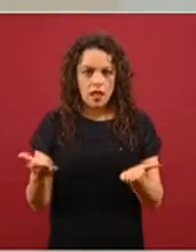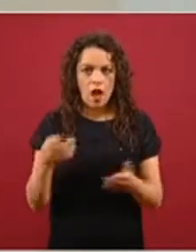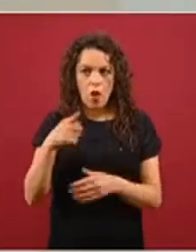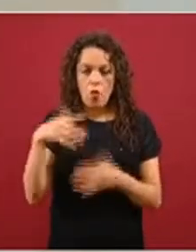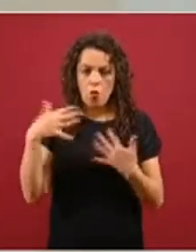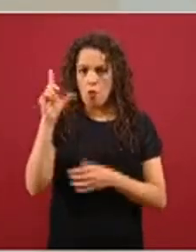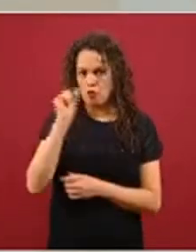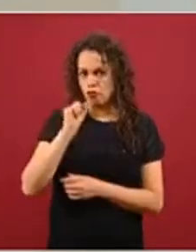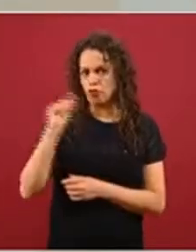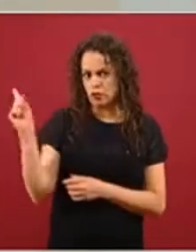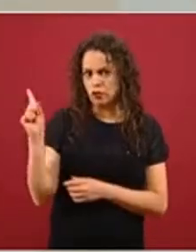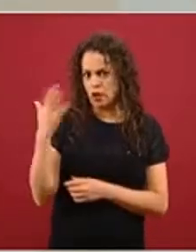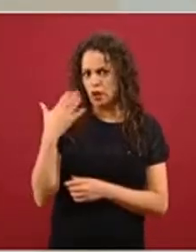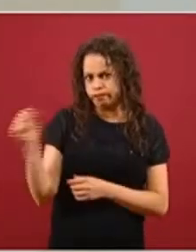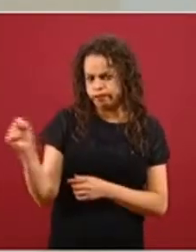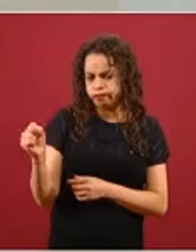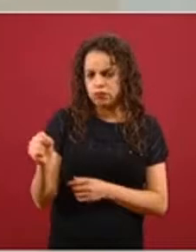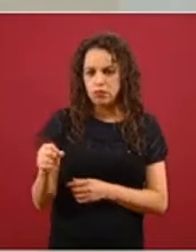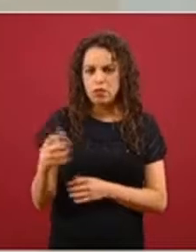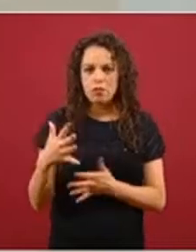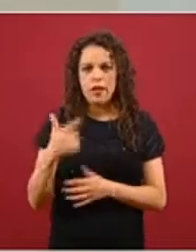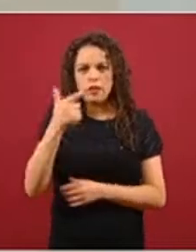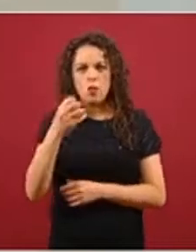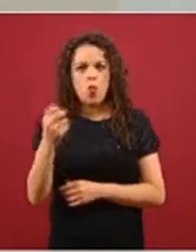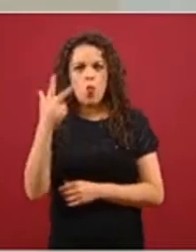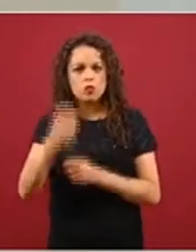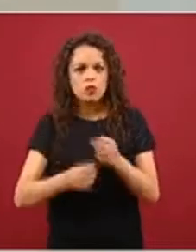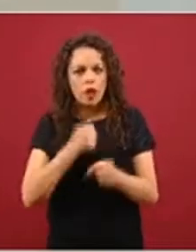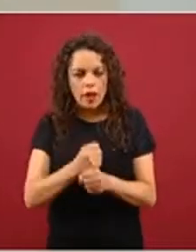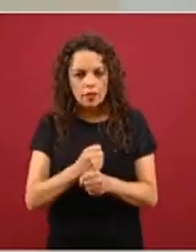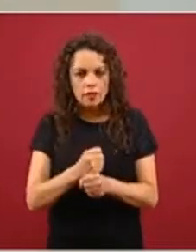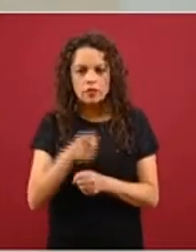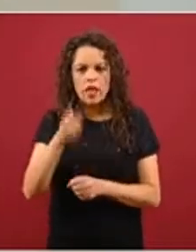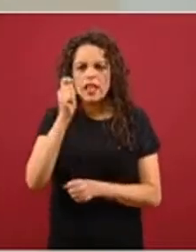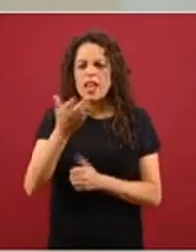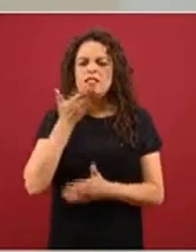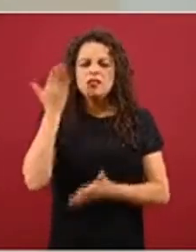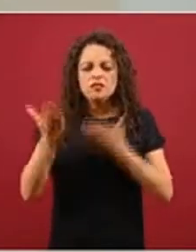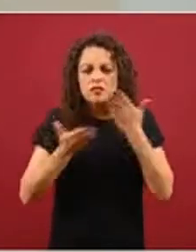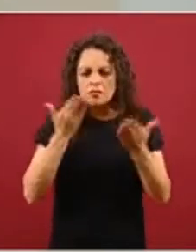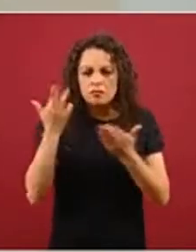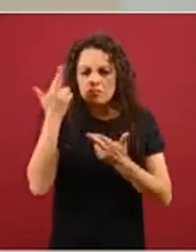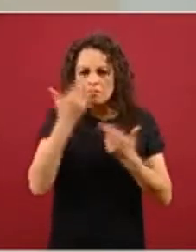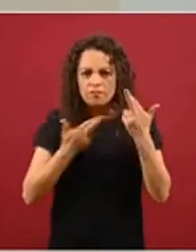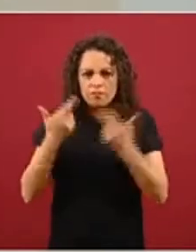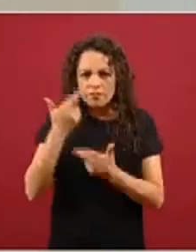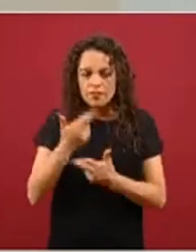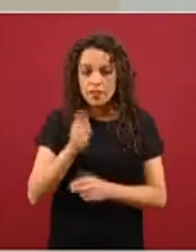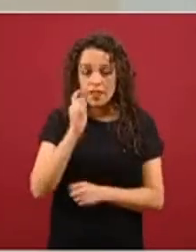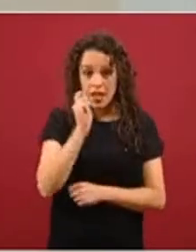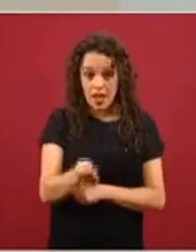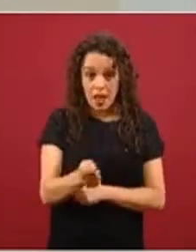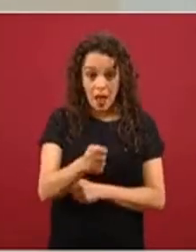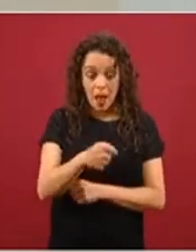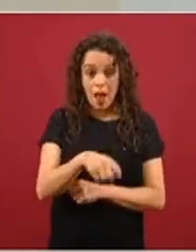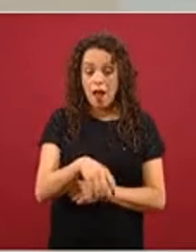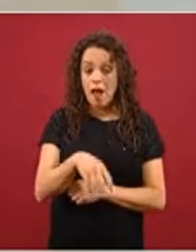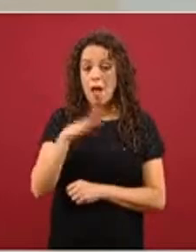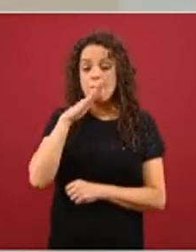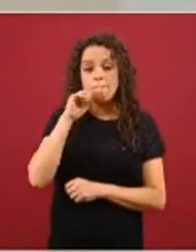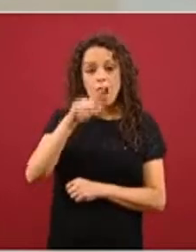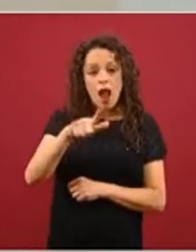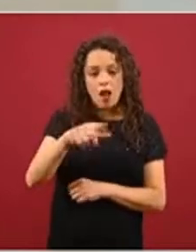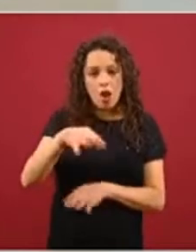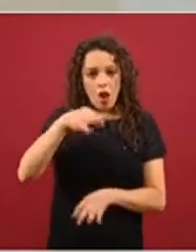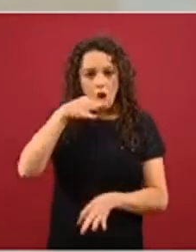hace, si no recuerdo mal, hace unos 7 u 8 años, que analiza cómo las malas noticias